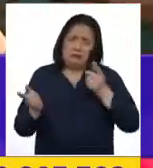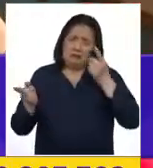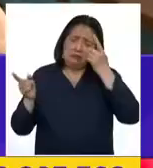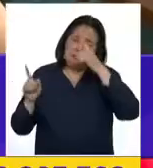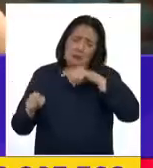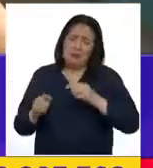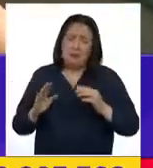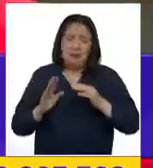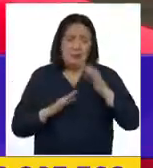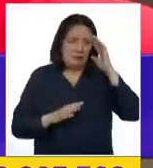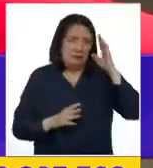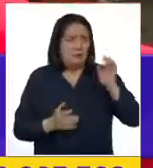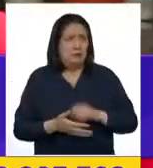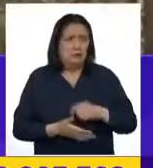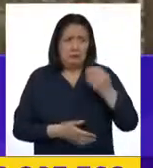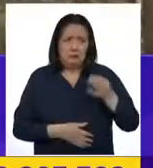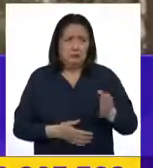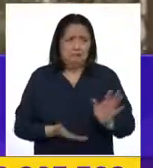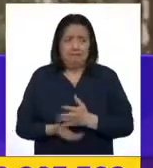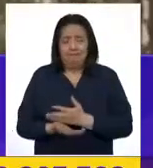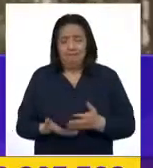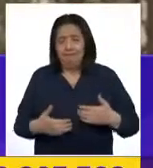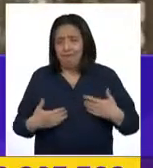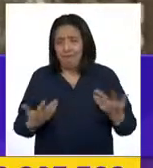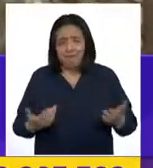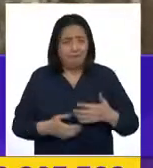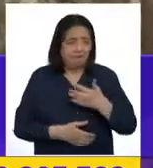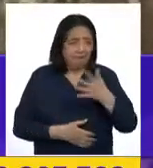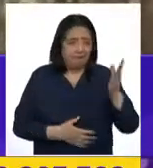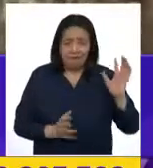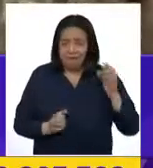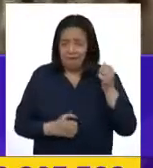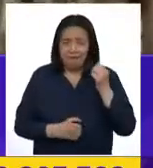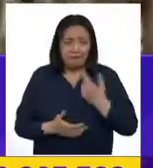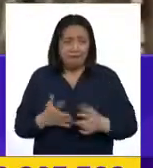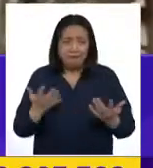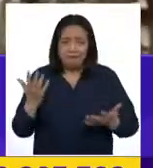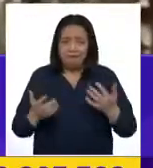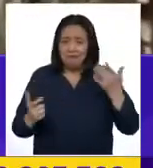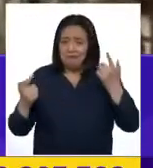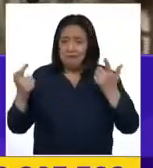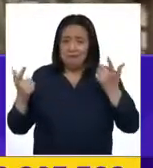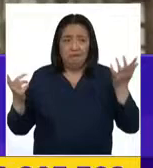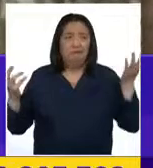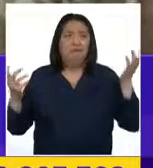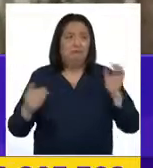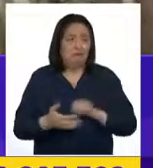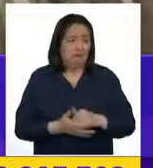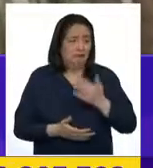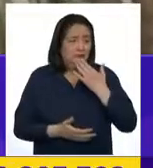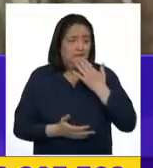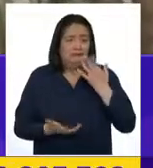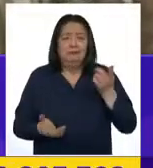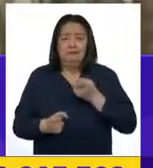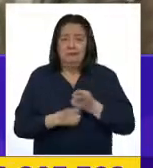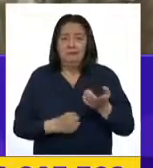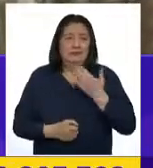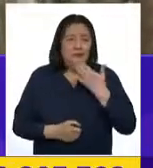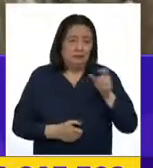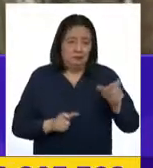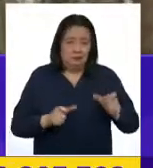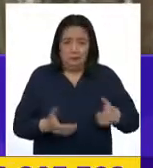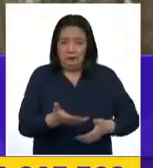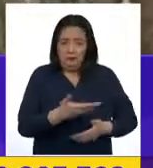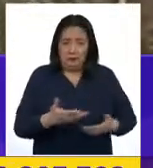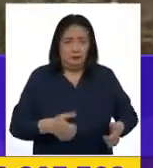comisaría. Y sinceramente así no se puede. Cualquier rato una fiesta chicha, puede haber una balacera o algo. ¿Quiénes son los perjudicados? ¿Los vecinos? ¿Quiénes